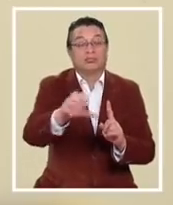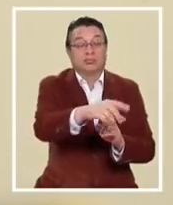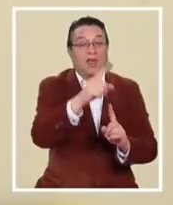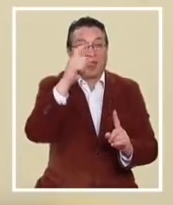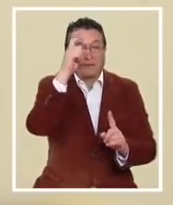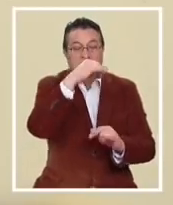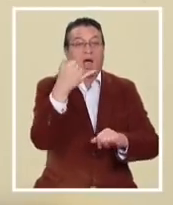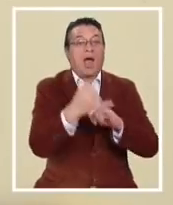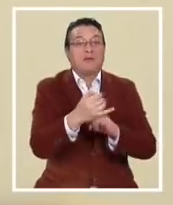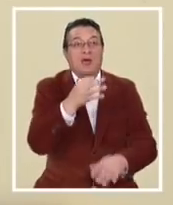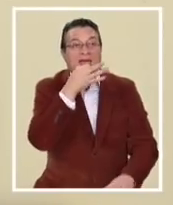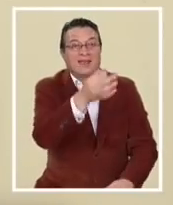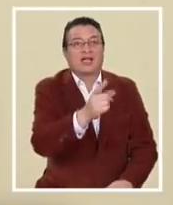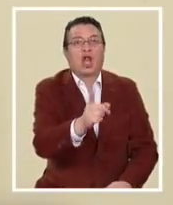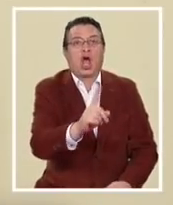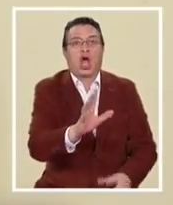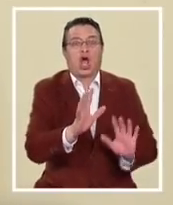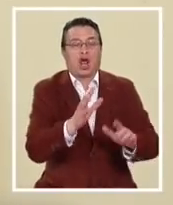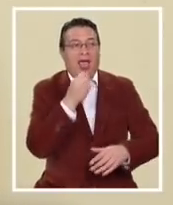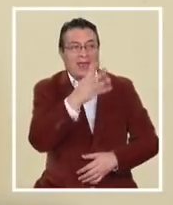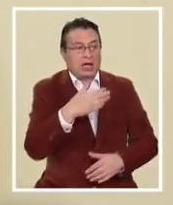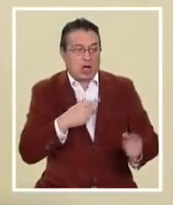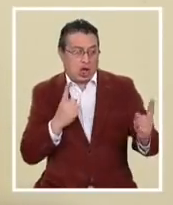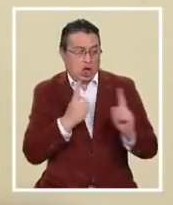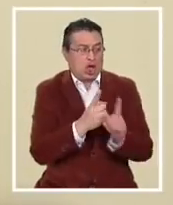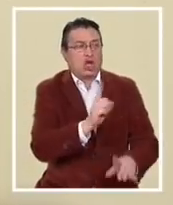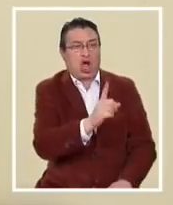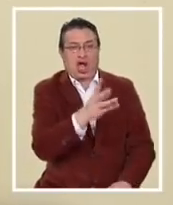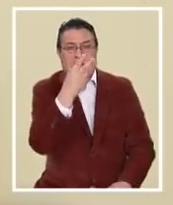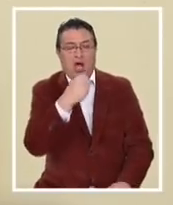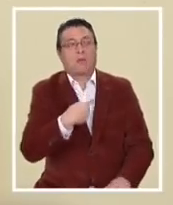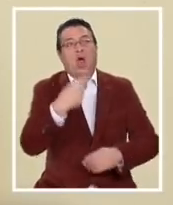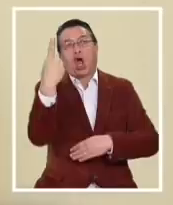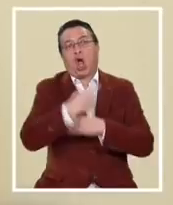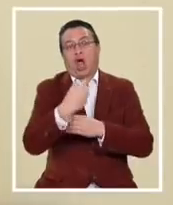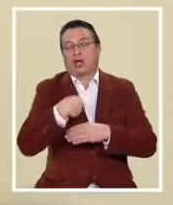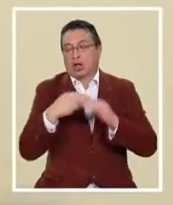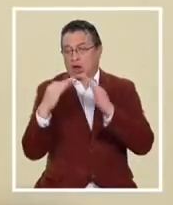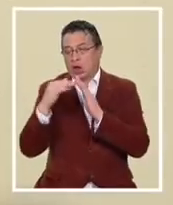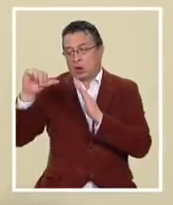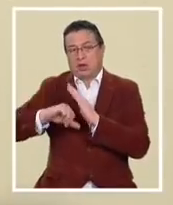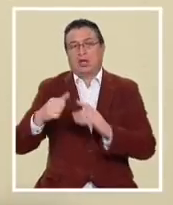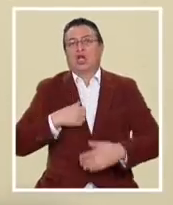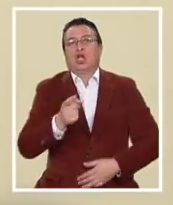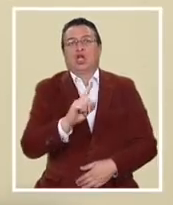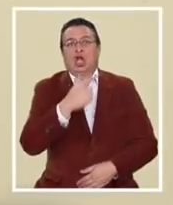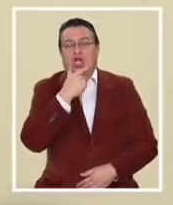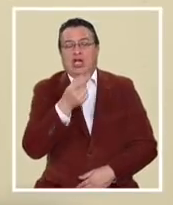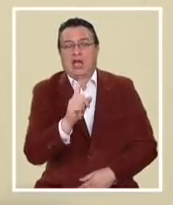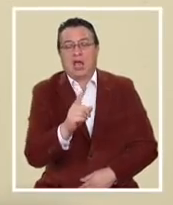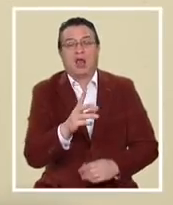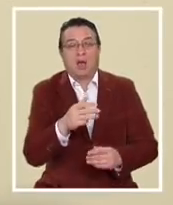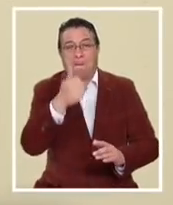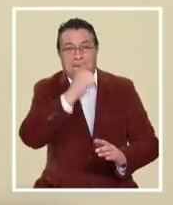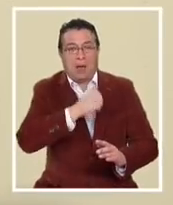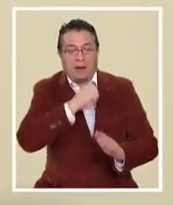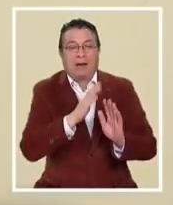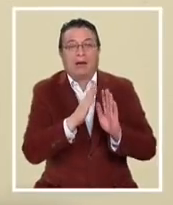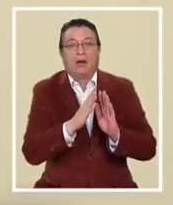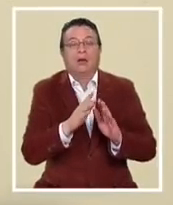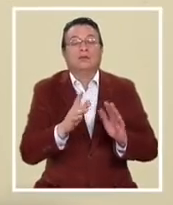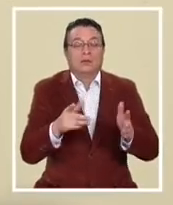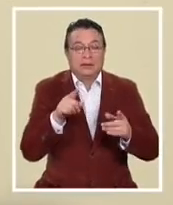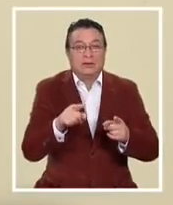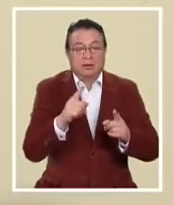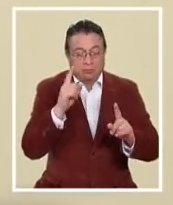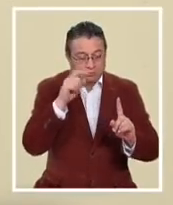porque los amigos empiezan a decirle, mira, no digas que estuvimos contigo porque me van a obligar a ir a cuarentena y yo no quiero ir a cuarentena. Entonces, esa trazabilidad